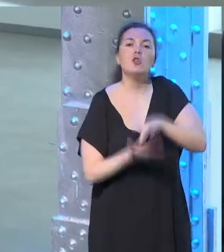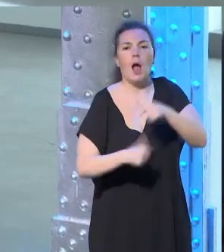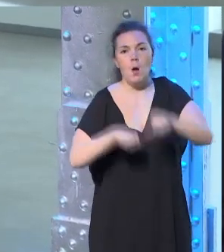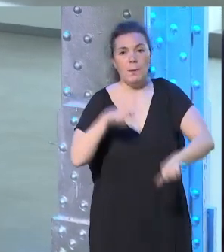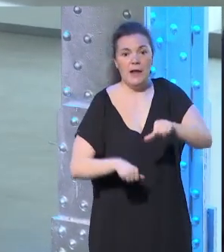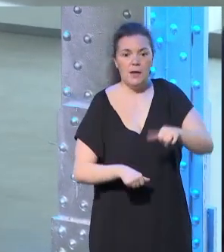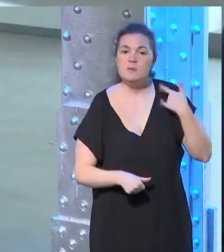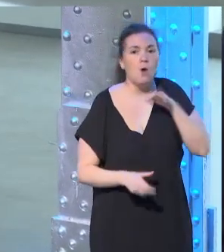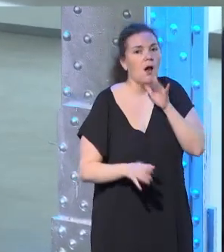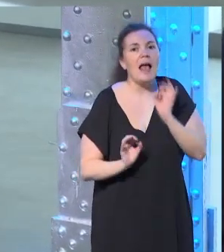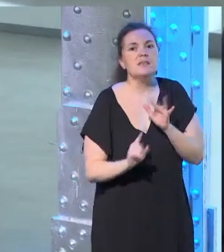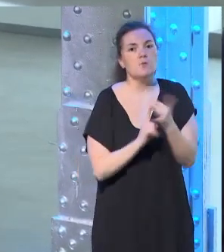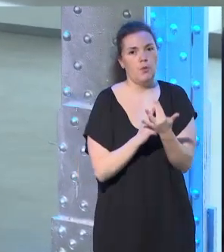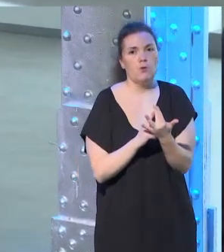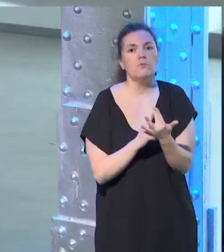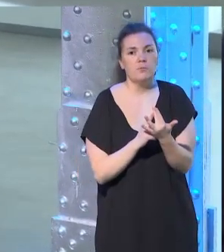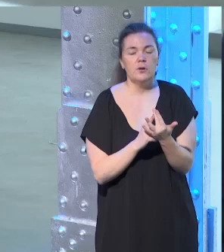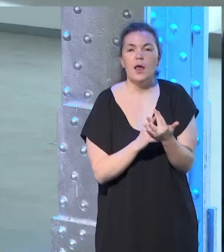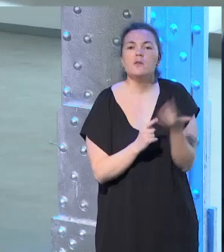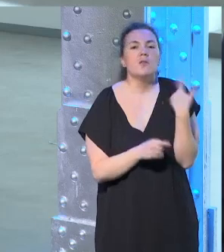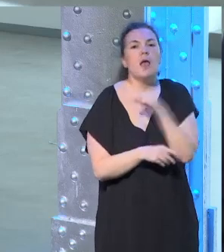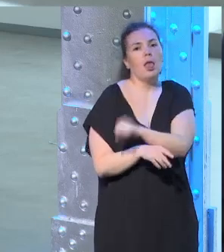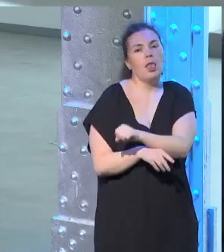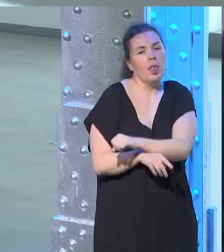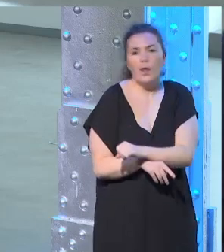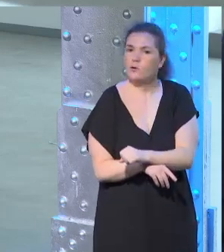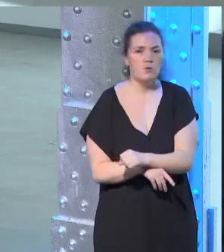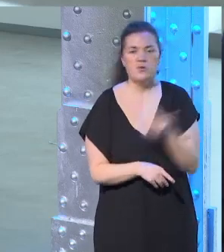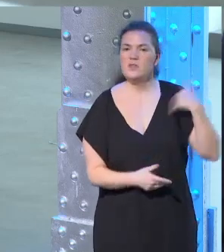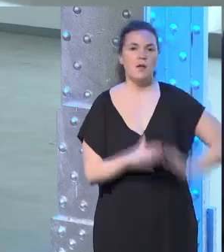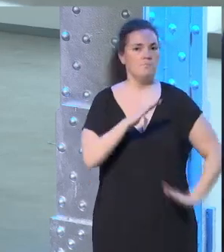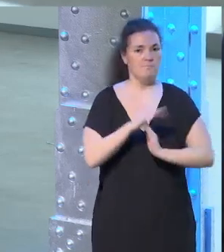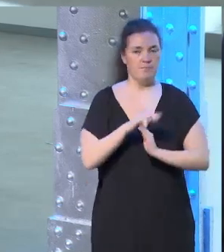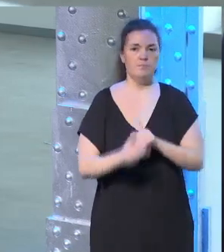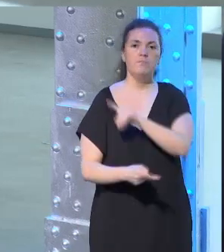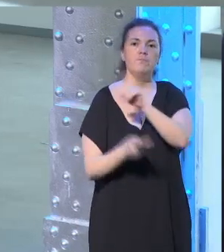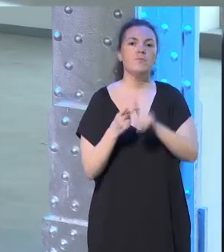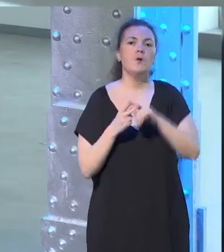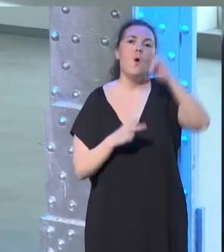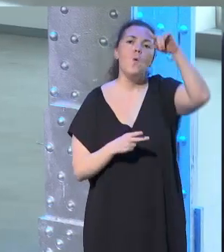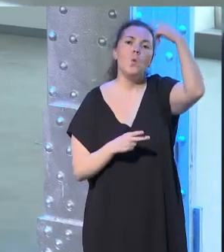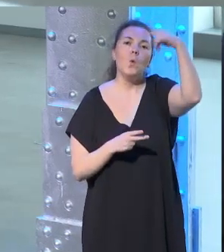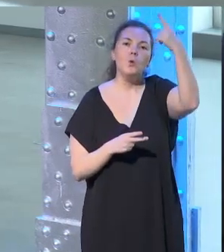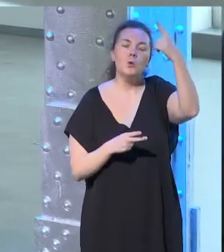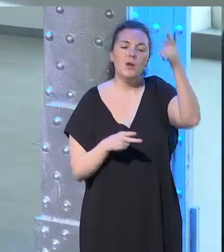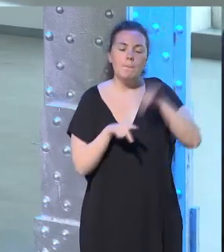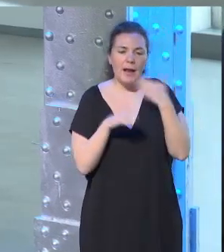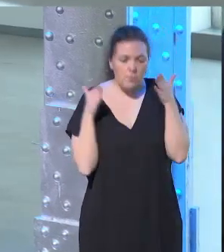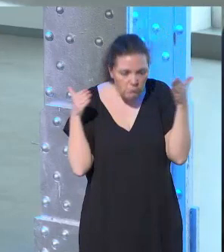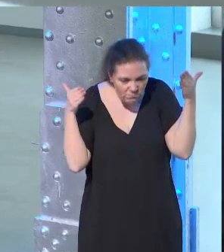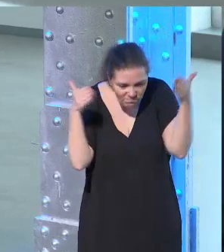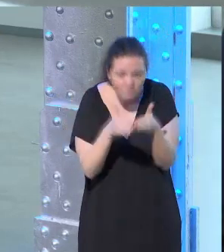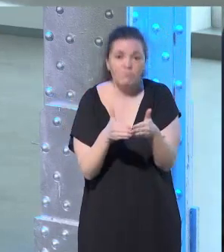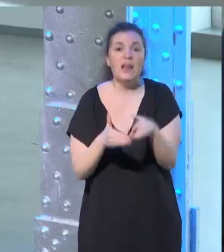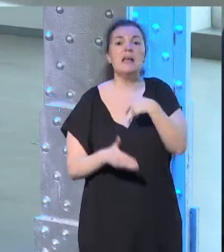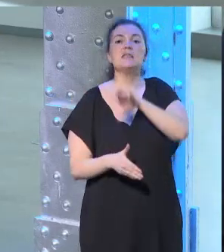Estamos en estas. Entonces, basta ya de procrastinar, cultura de urgencia. Segundo, cultura de la concreción. En este